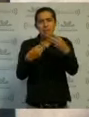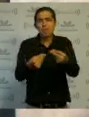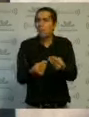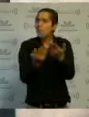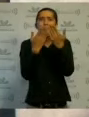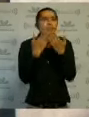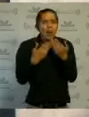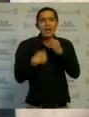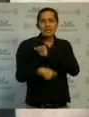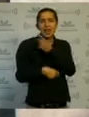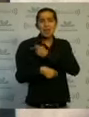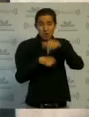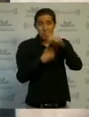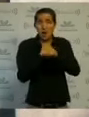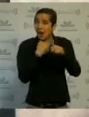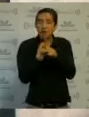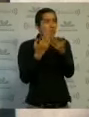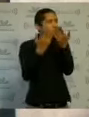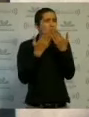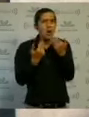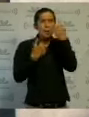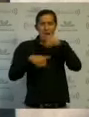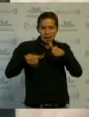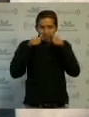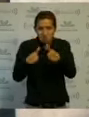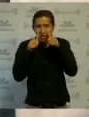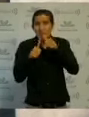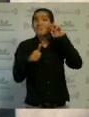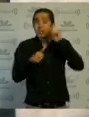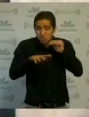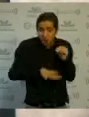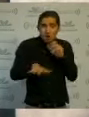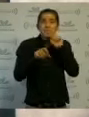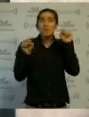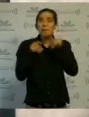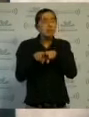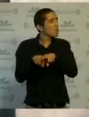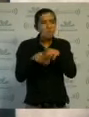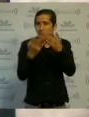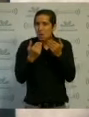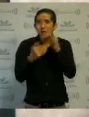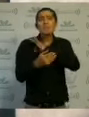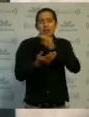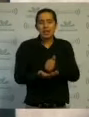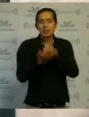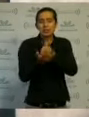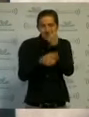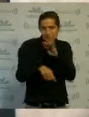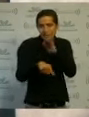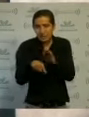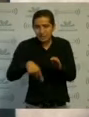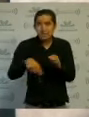sistema de salud en el país, y mucho menos en Michoacán, que pueda ayudarnos a salvar vidas